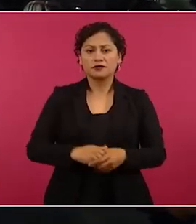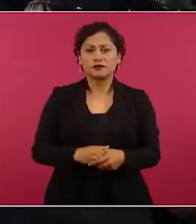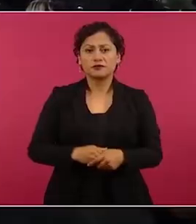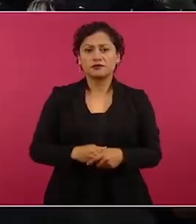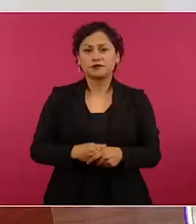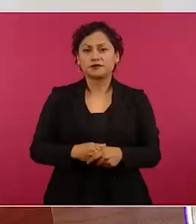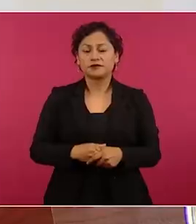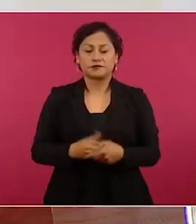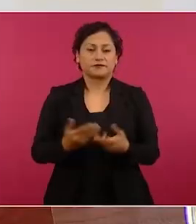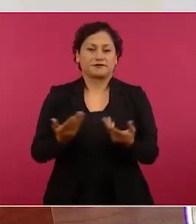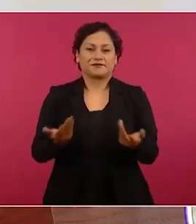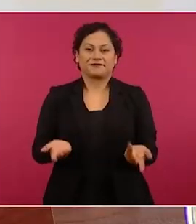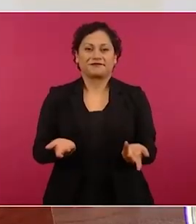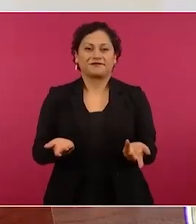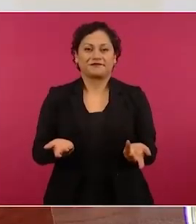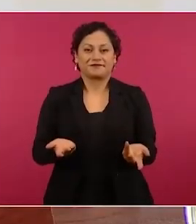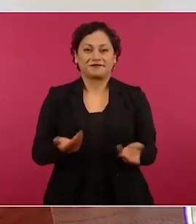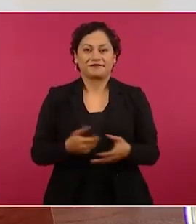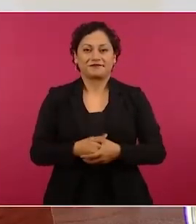Entonces,